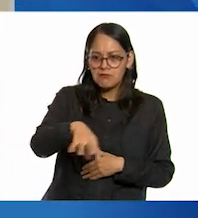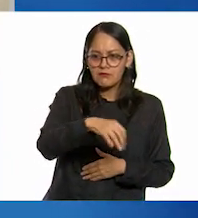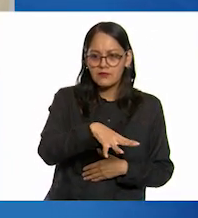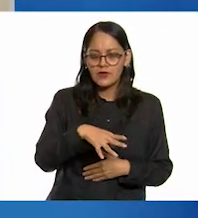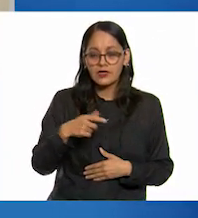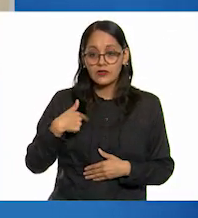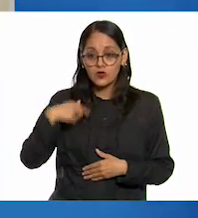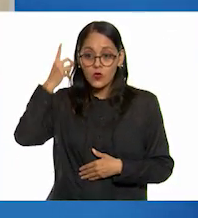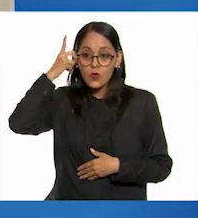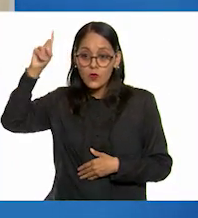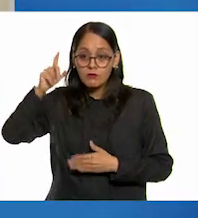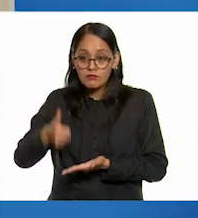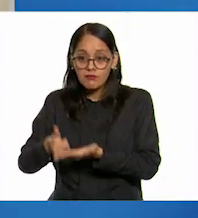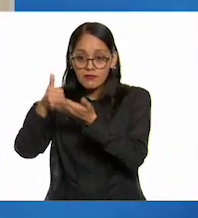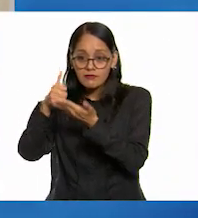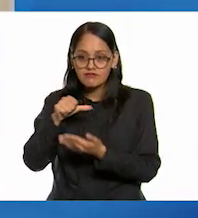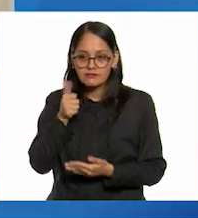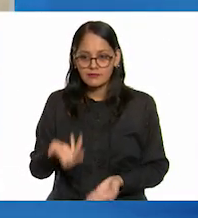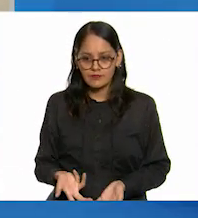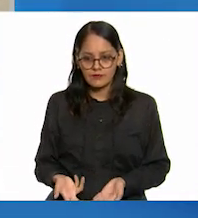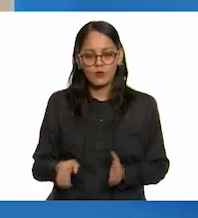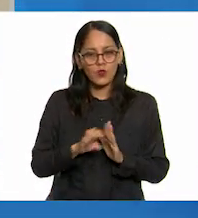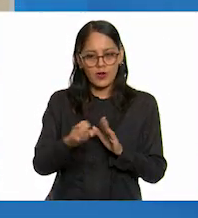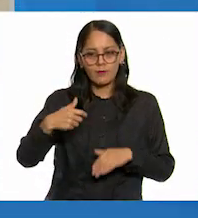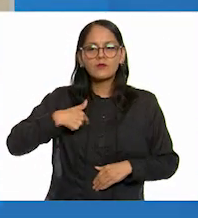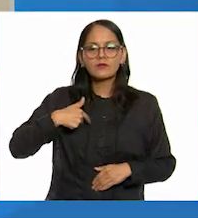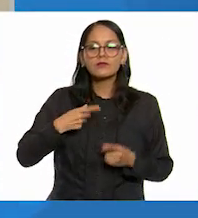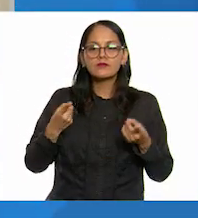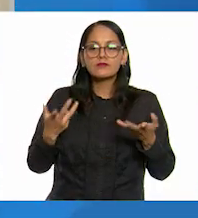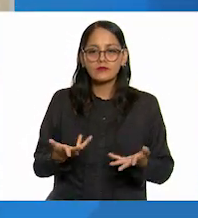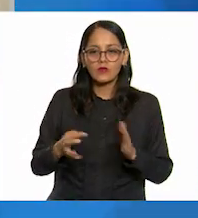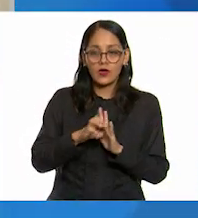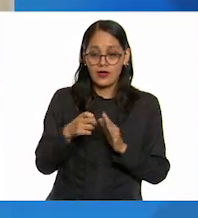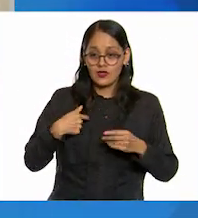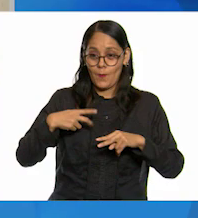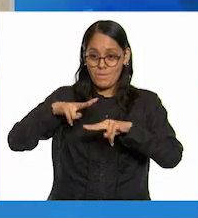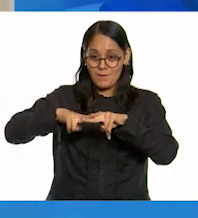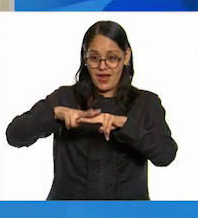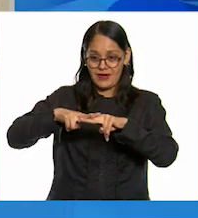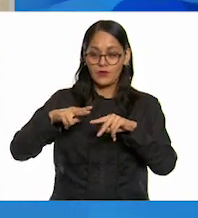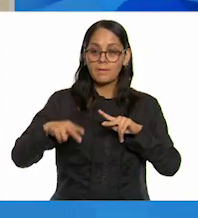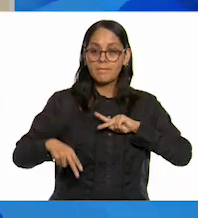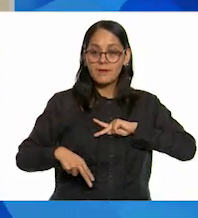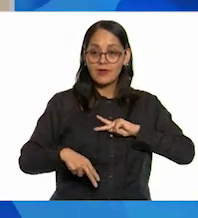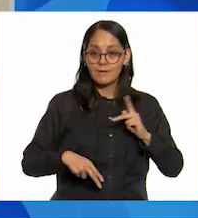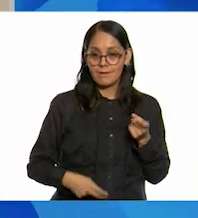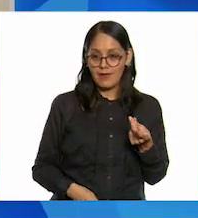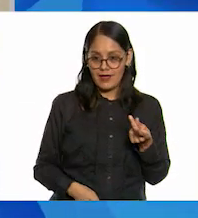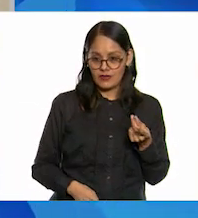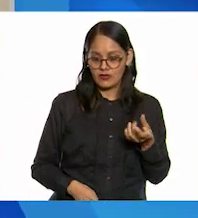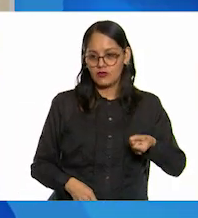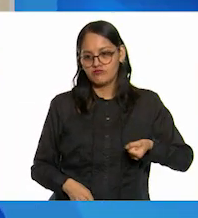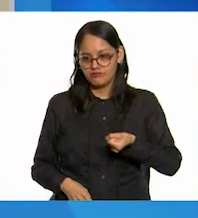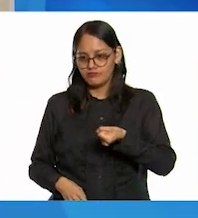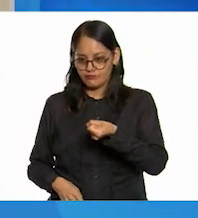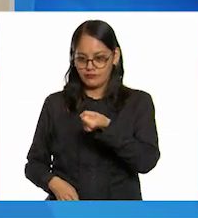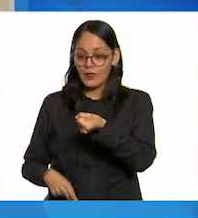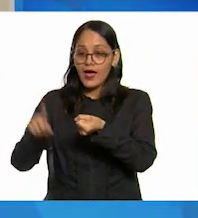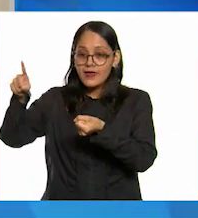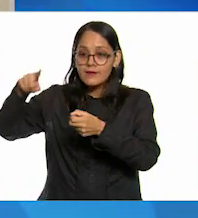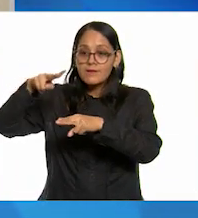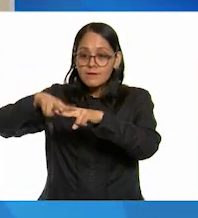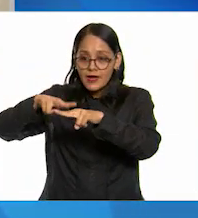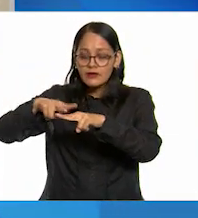al respecto es llevarme a mi perro a un parque que está muy cerca de aquí. Me llevo bolsas